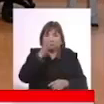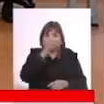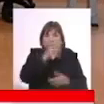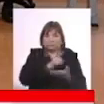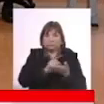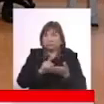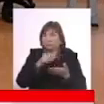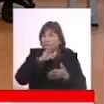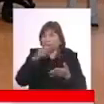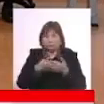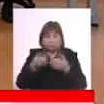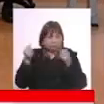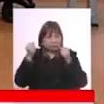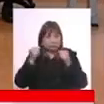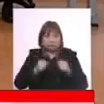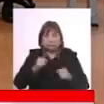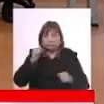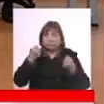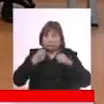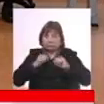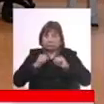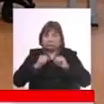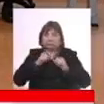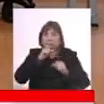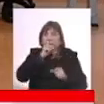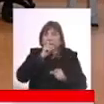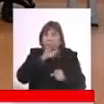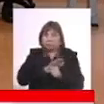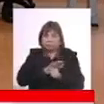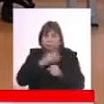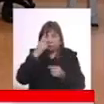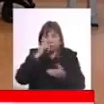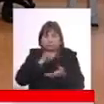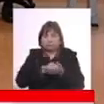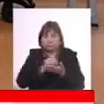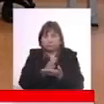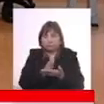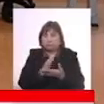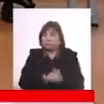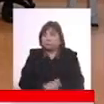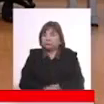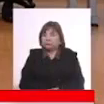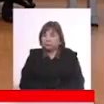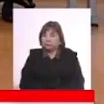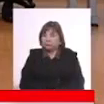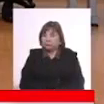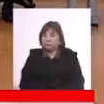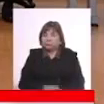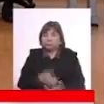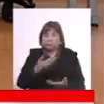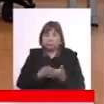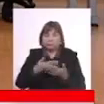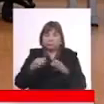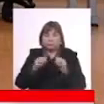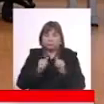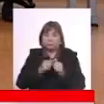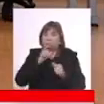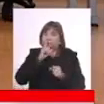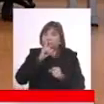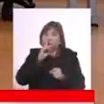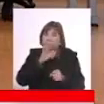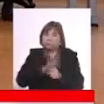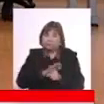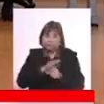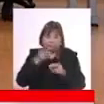representación, han puesto todo de sí, sus esfuerzos, su compromiso para poder participar. En todo caso,